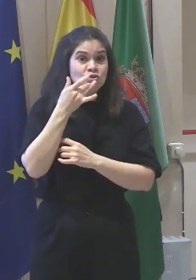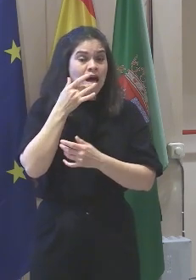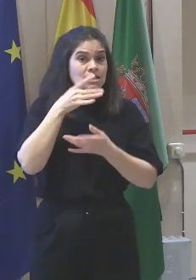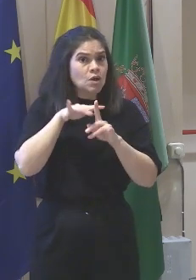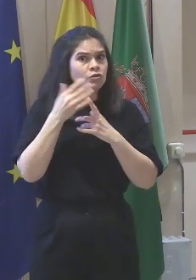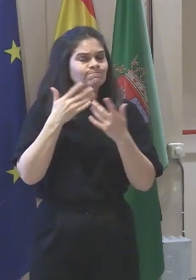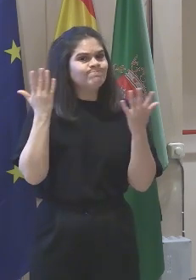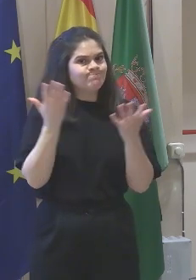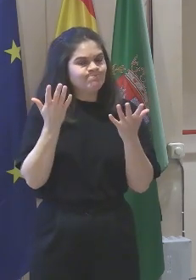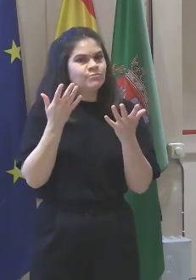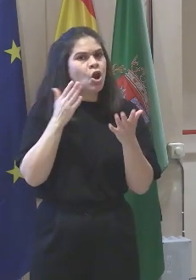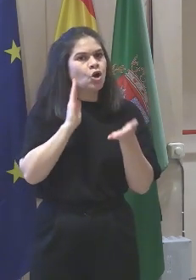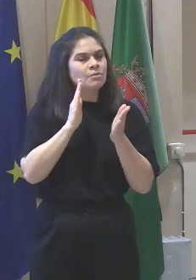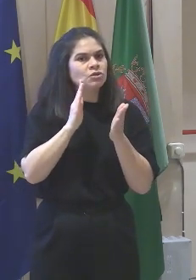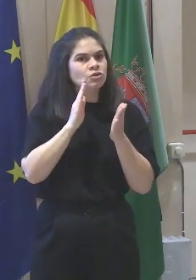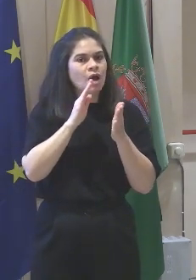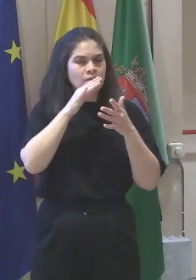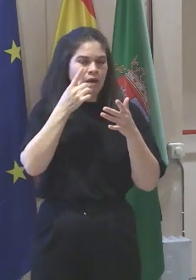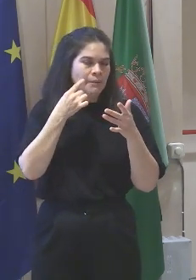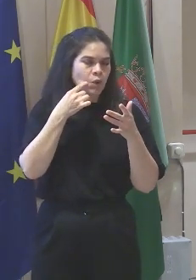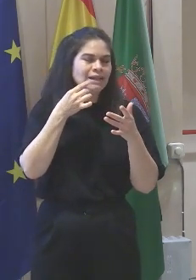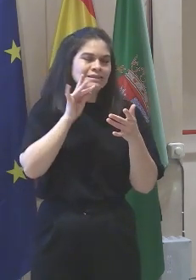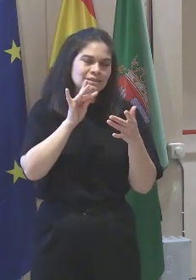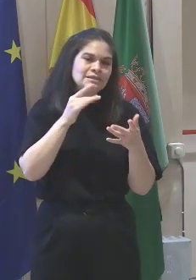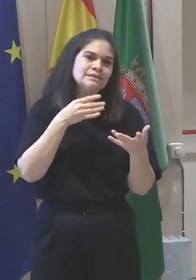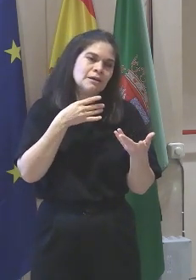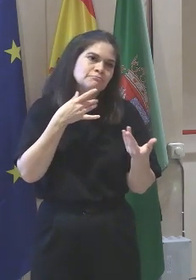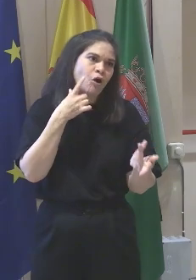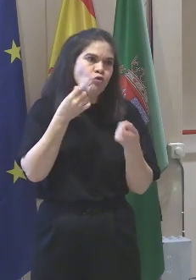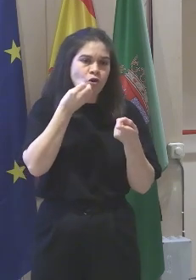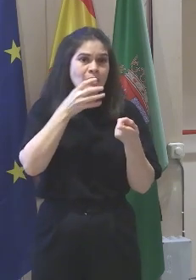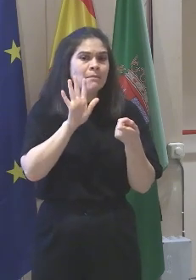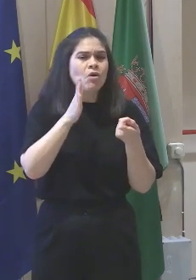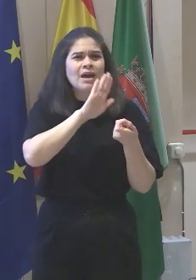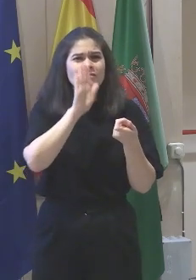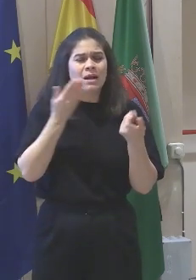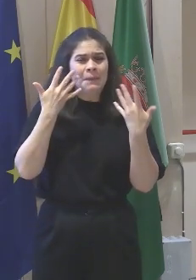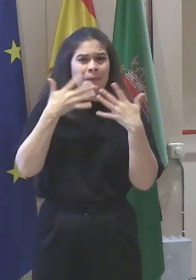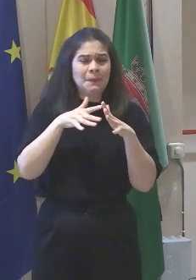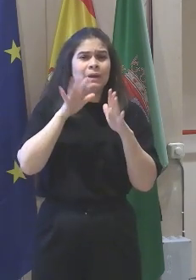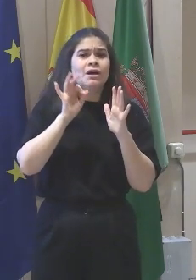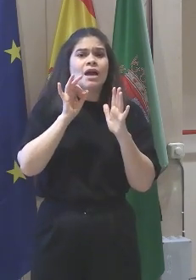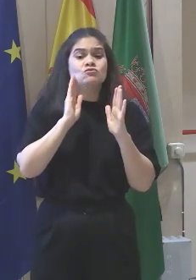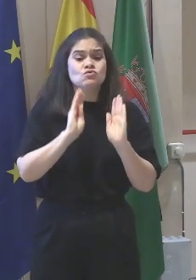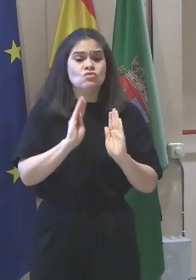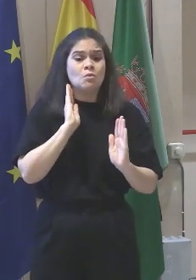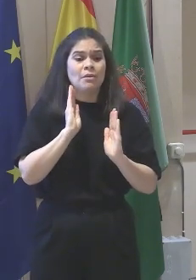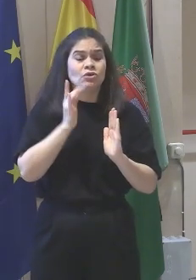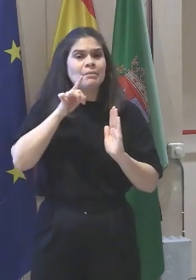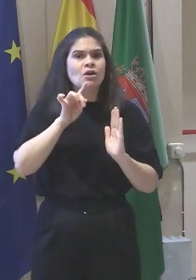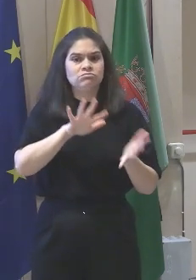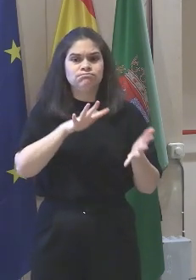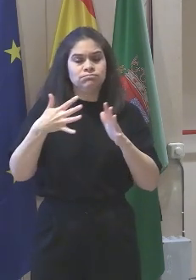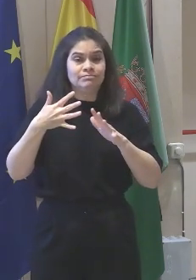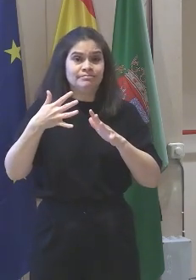tratamientos actuales se suele manejar bien, pero que tiene sus implicaciones tanto en su momento como en la evolución de